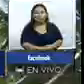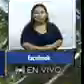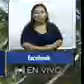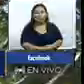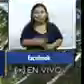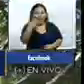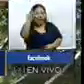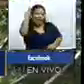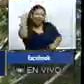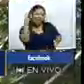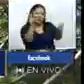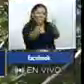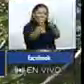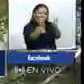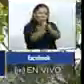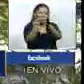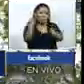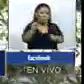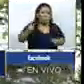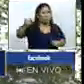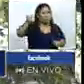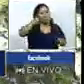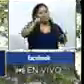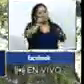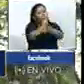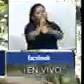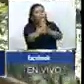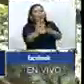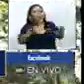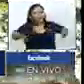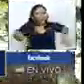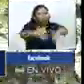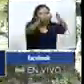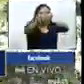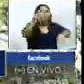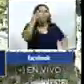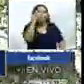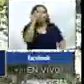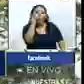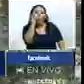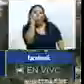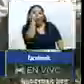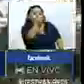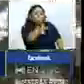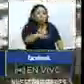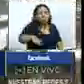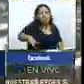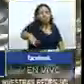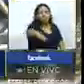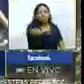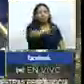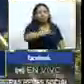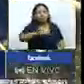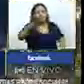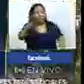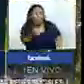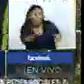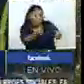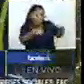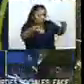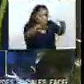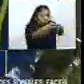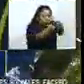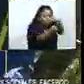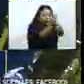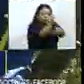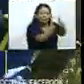Lo conocimos semanas atrás, cortando jocotes de corona en esta finca ubicada en las faldas del volcán